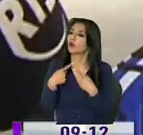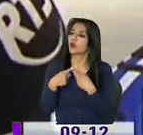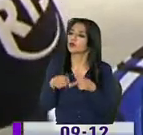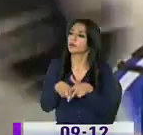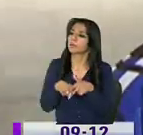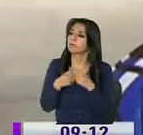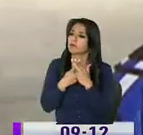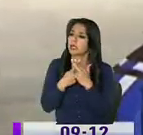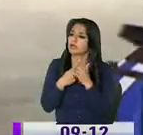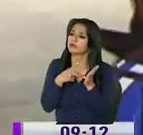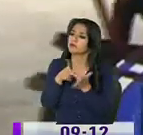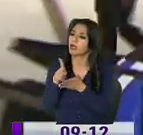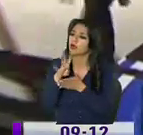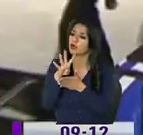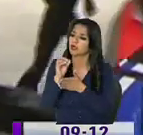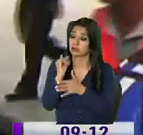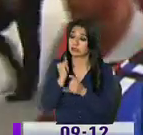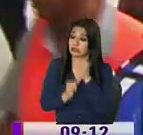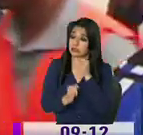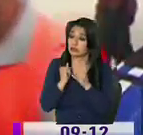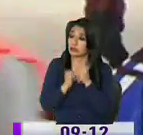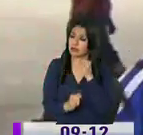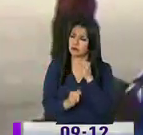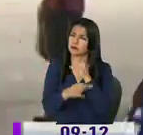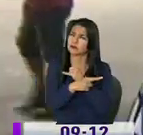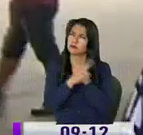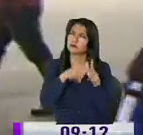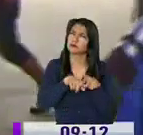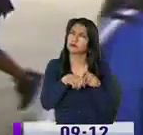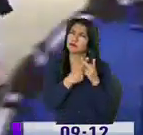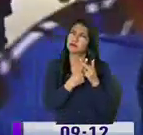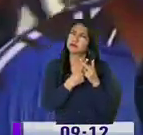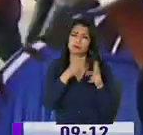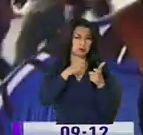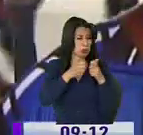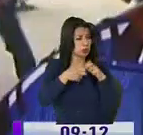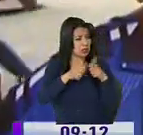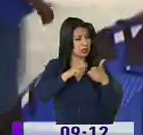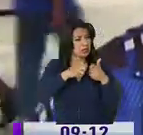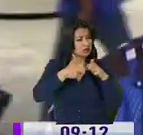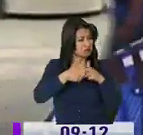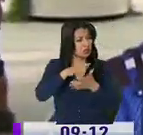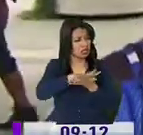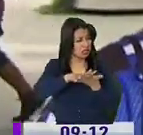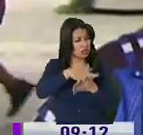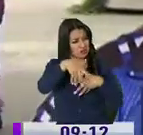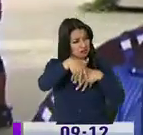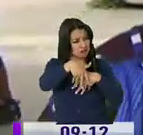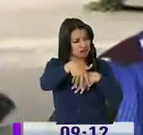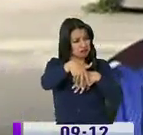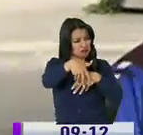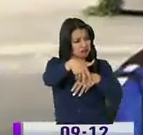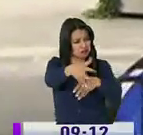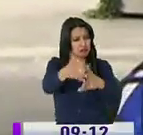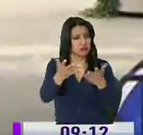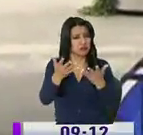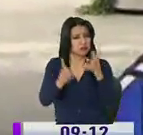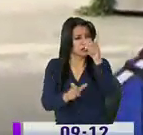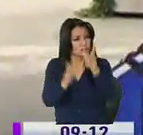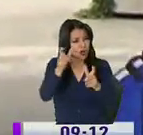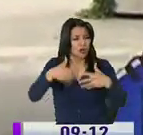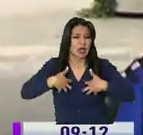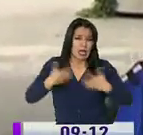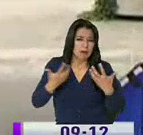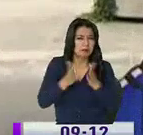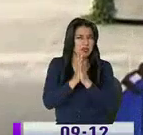medida de los 40 centavos? Desde que hubieron esos problemas, esos inconvenientes del 3,